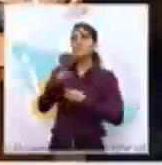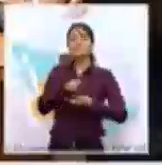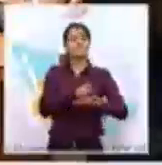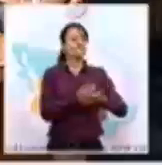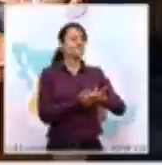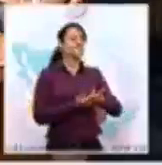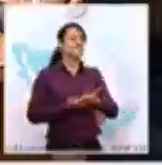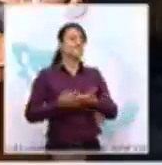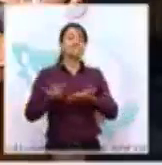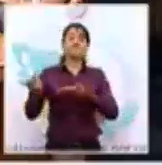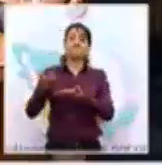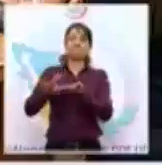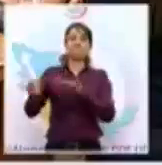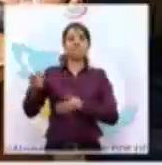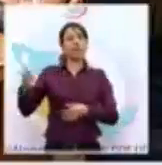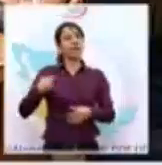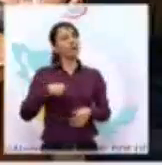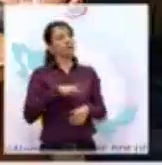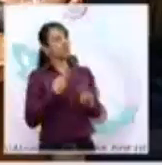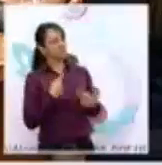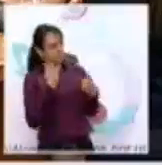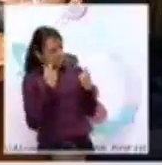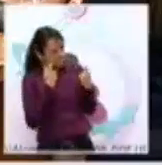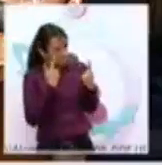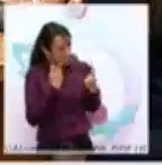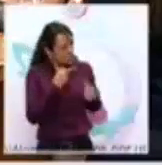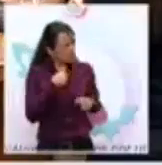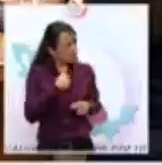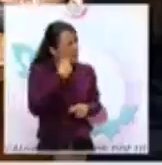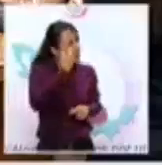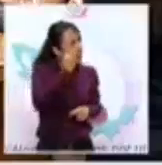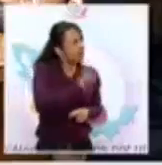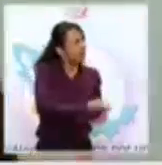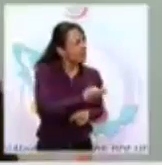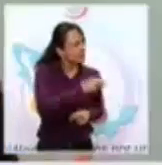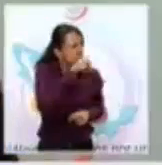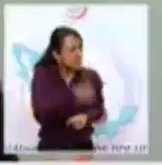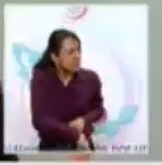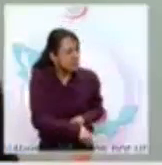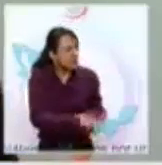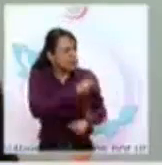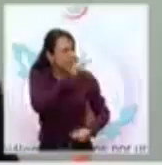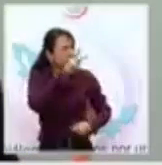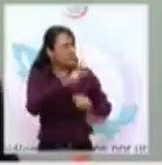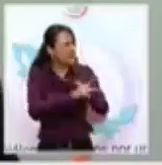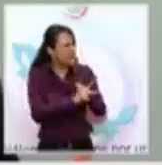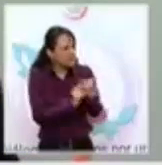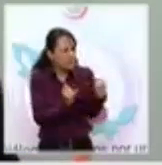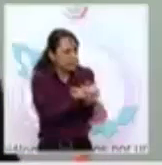país grande, que se sabe grande, que no sea compleja frente al mundo